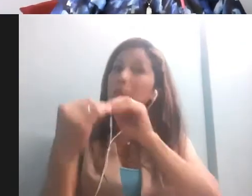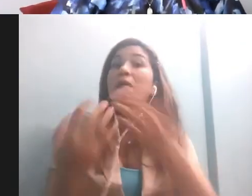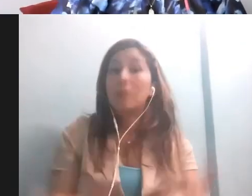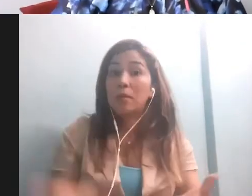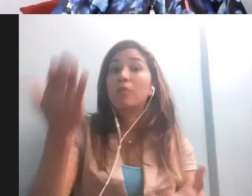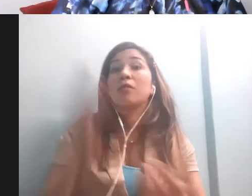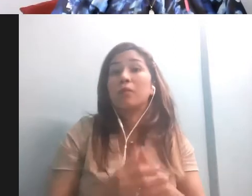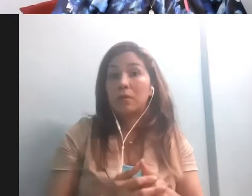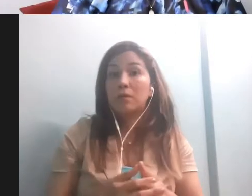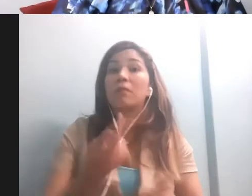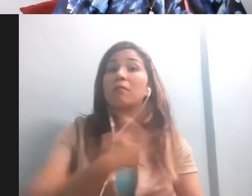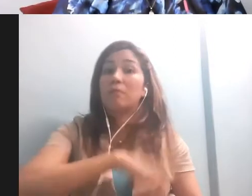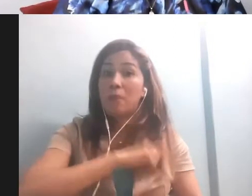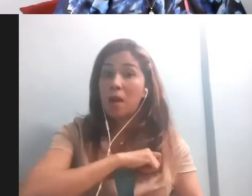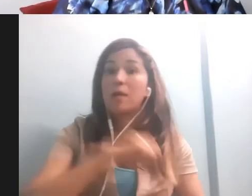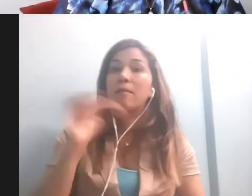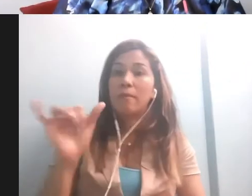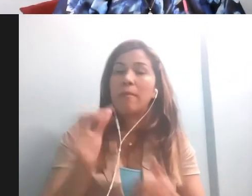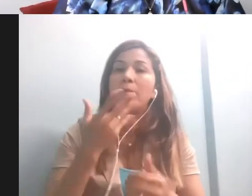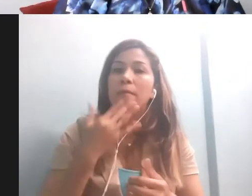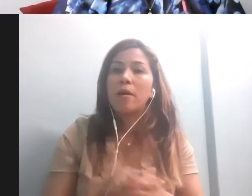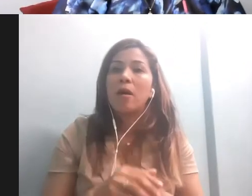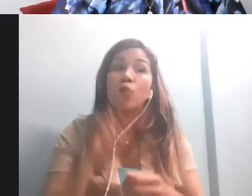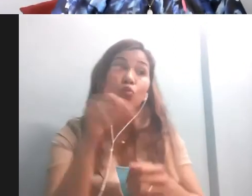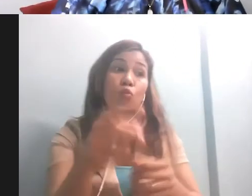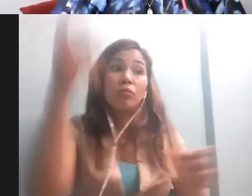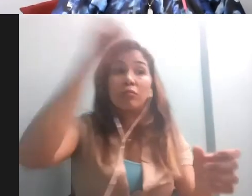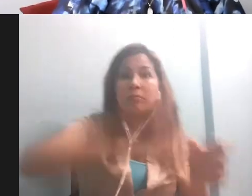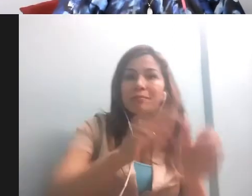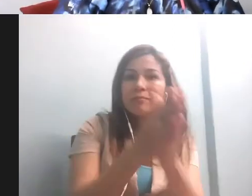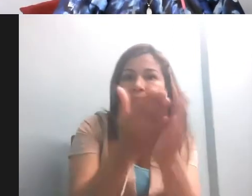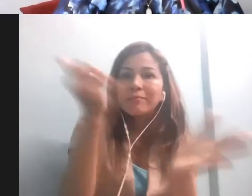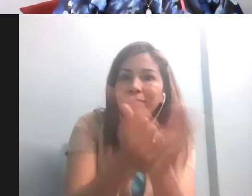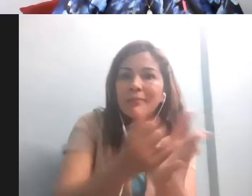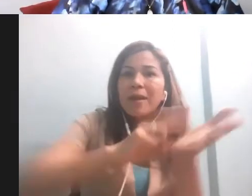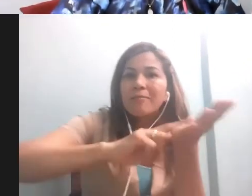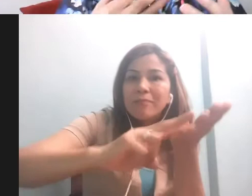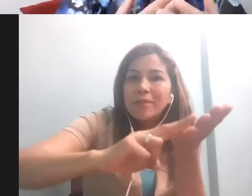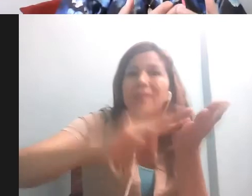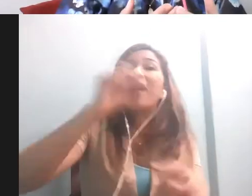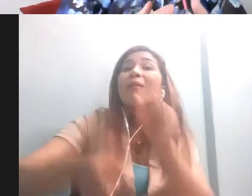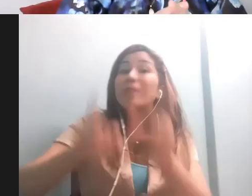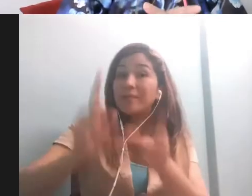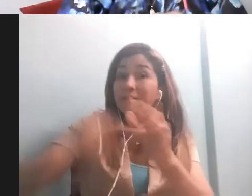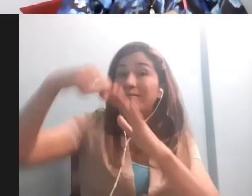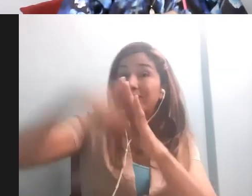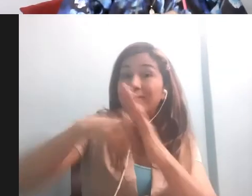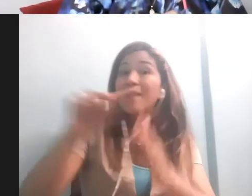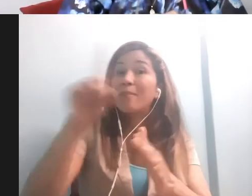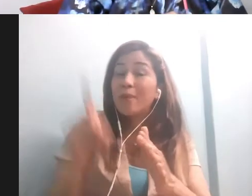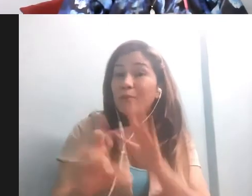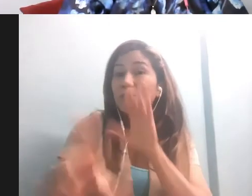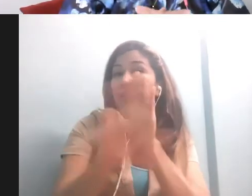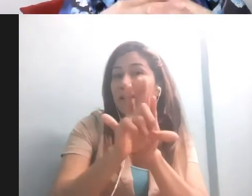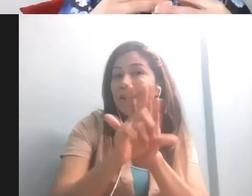países también, cuando hay pruebas, por ejemplo, para adquirir la nacionalidad, etcétera. Que es importante y que lo conversaba hace